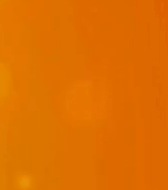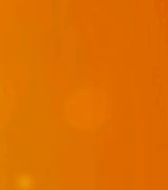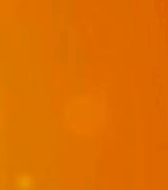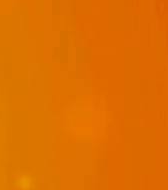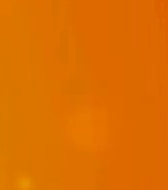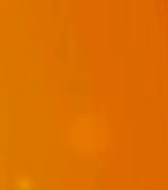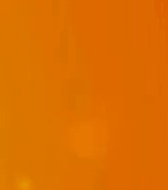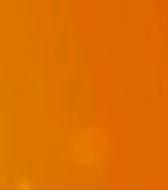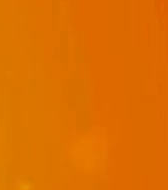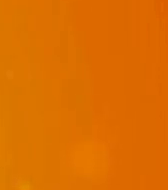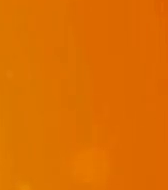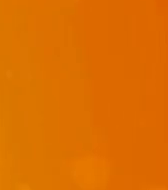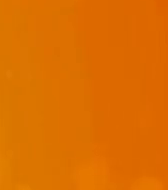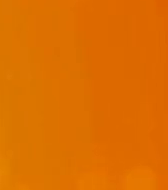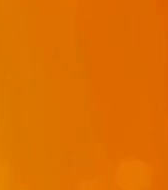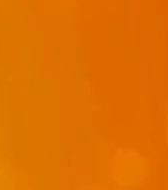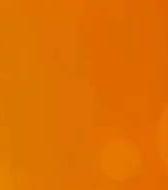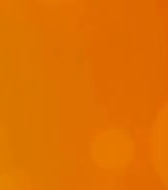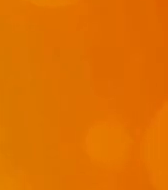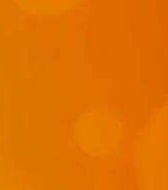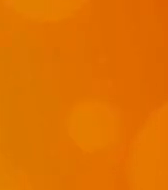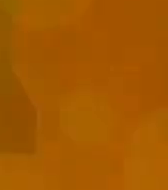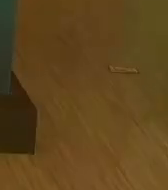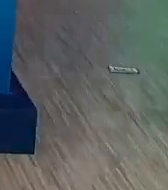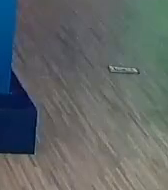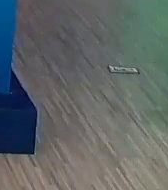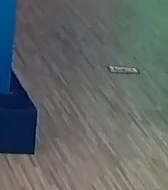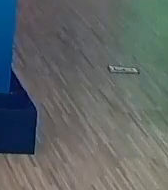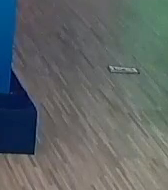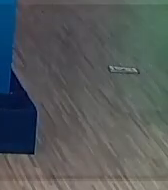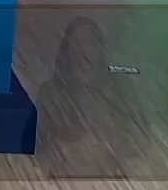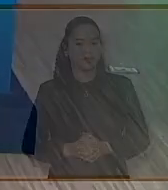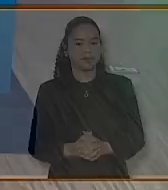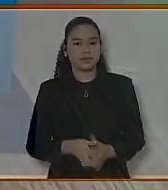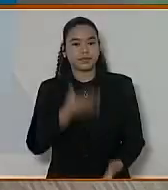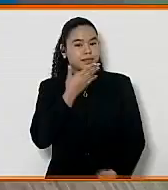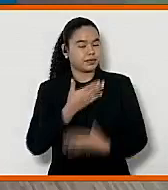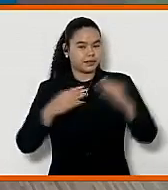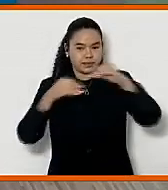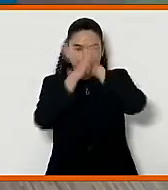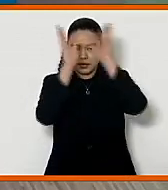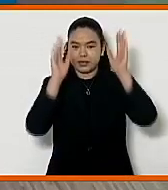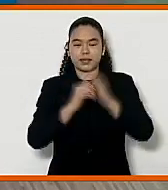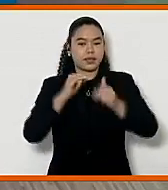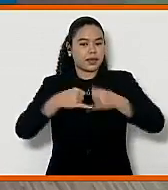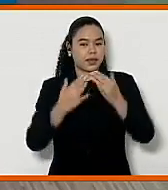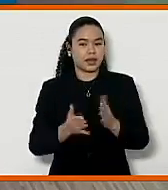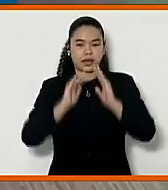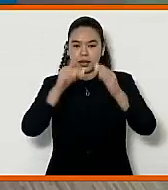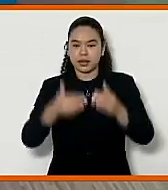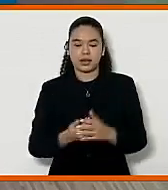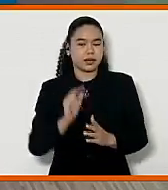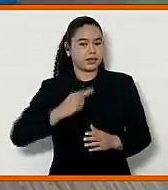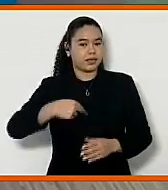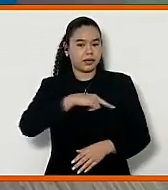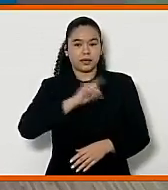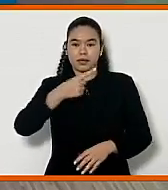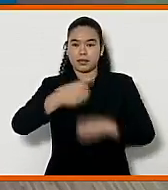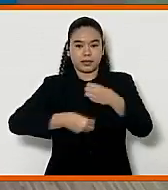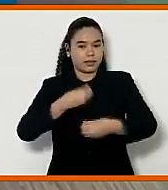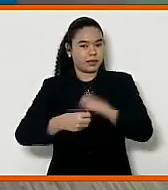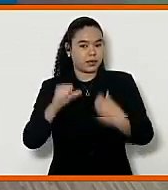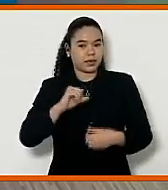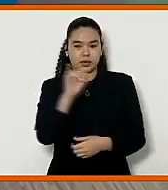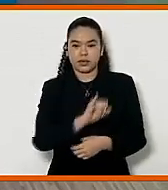o Loto? ¡Loto! ¡Te cambia la vida! Muy buenos días, queridos jugadores. Bienvenidos a nuestro primer sorteo de hoy